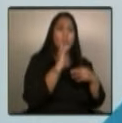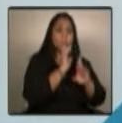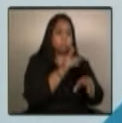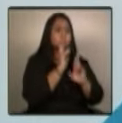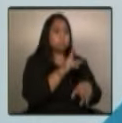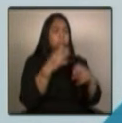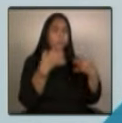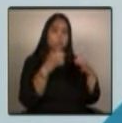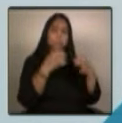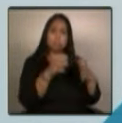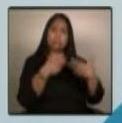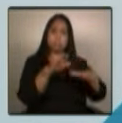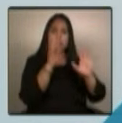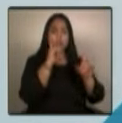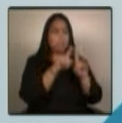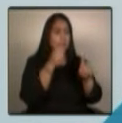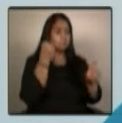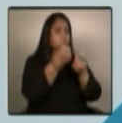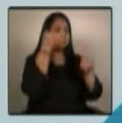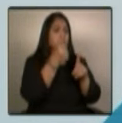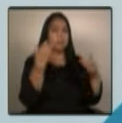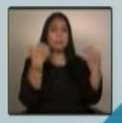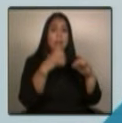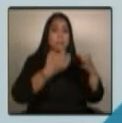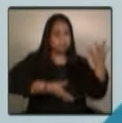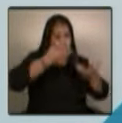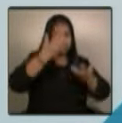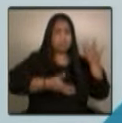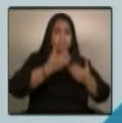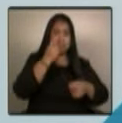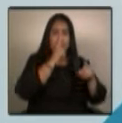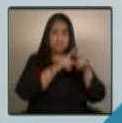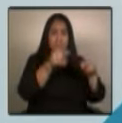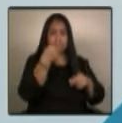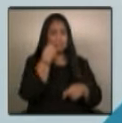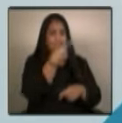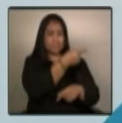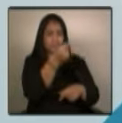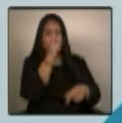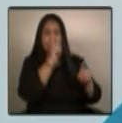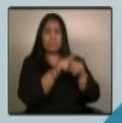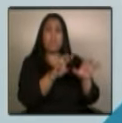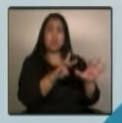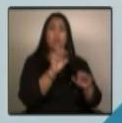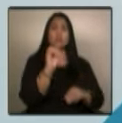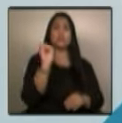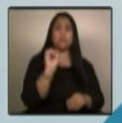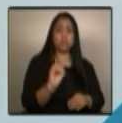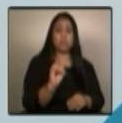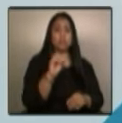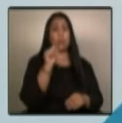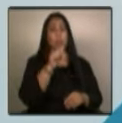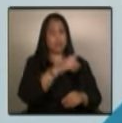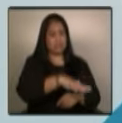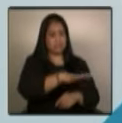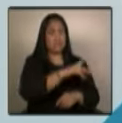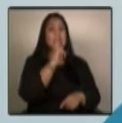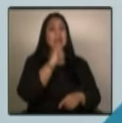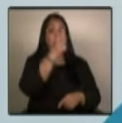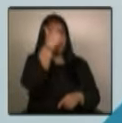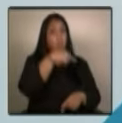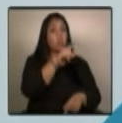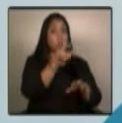emergencia a la crisis de los incendios que como ustedes saben su 80% han sido intencionalmente